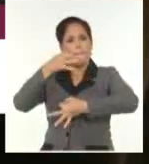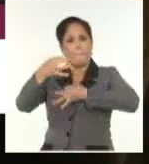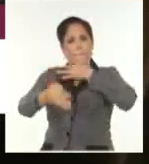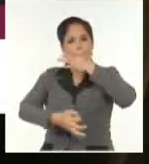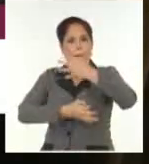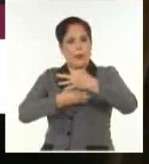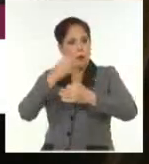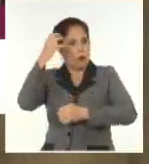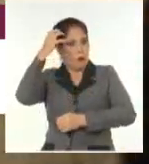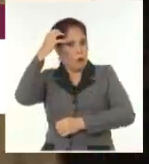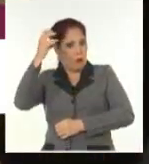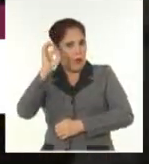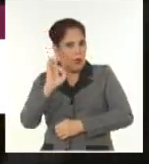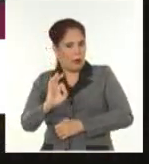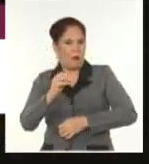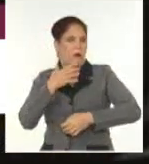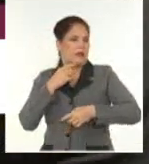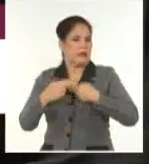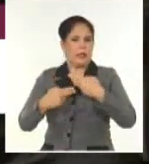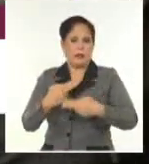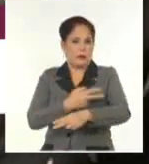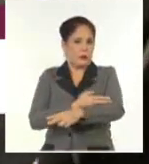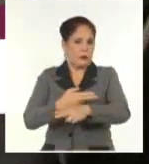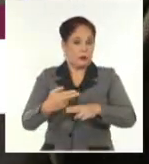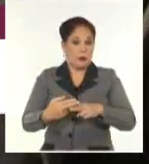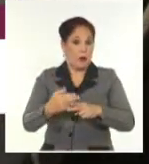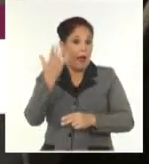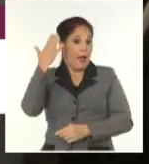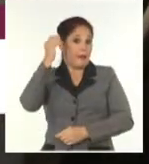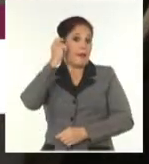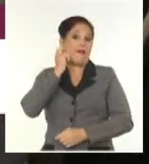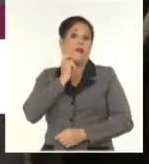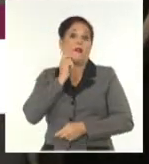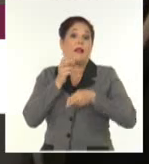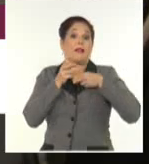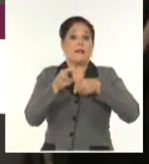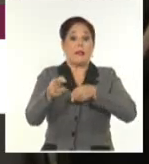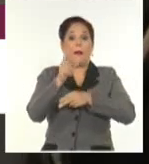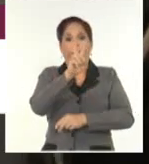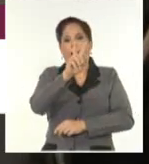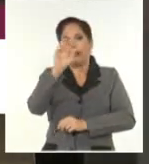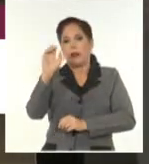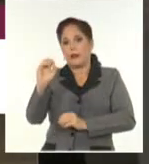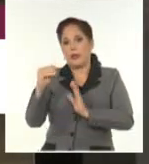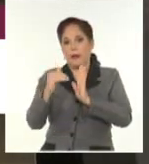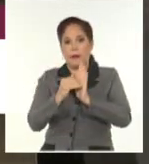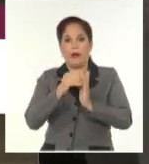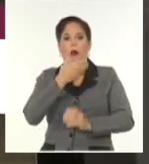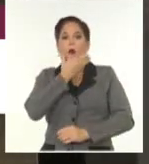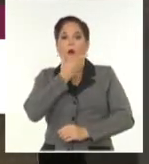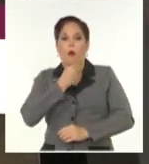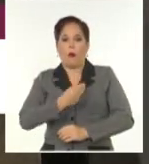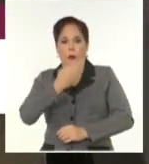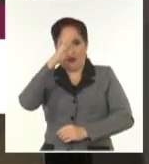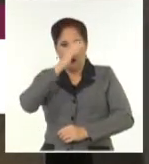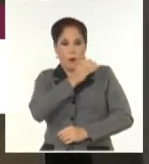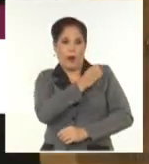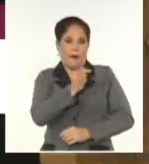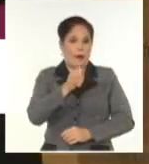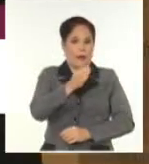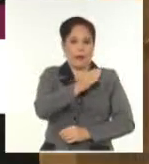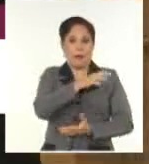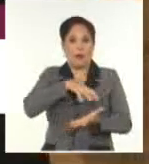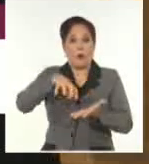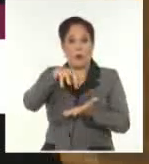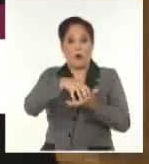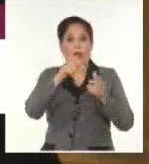gobierno belorruso. Durante el gobierno de Batista fueron asesinados más de 20.000 jóvenes cubanos. En el recorrido por las cinco salas